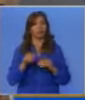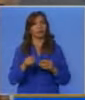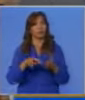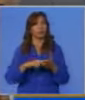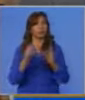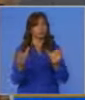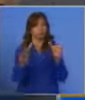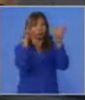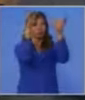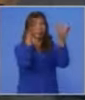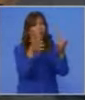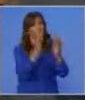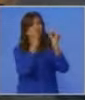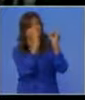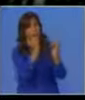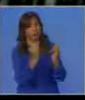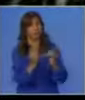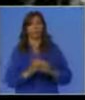los altares.